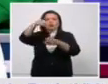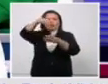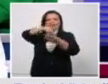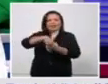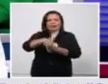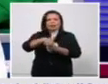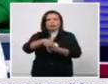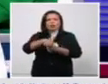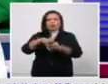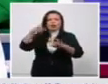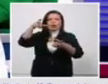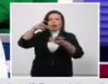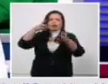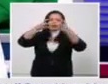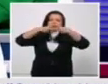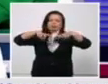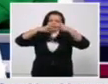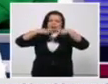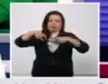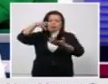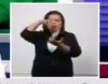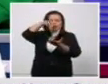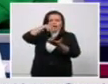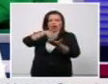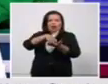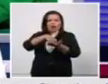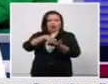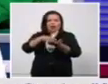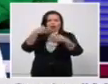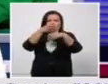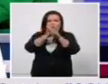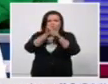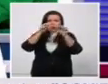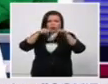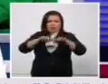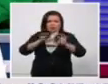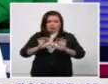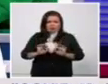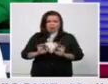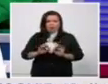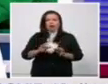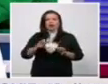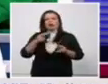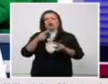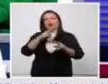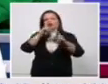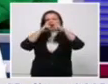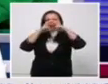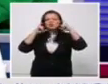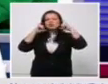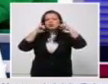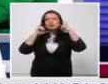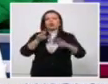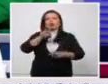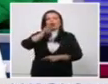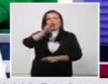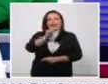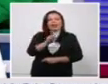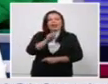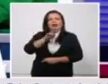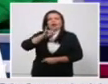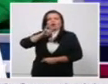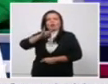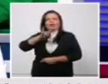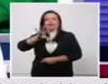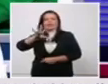N95, que tienen aquí el letrerito, que esas se plantean por este centro